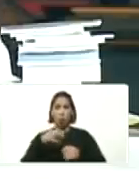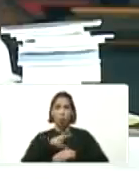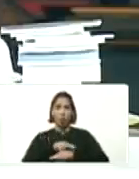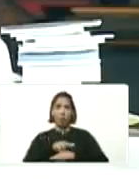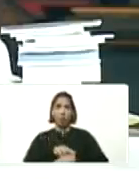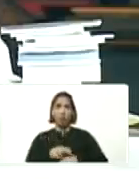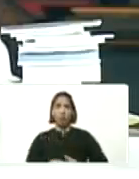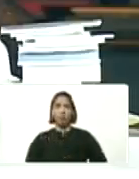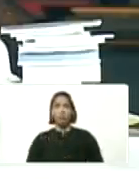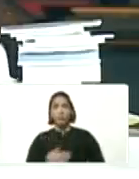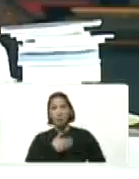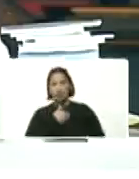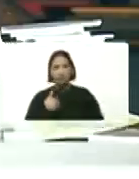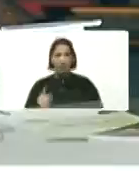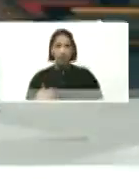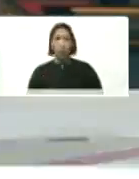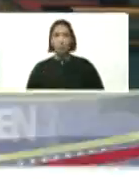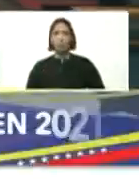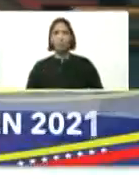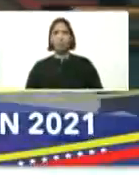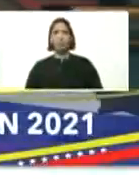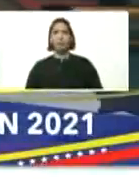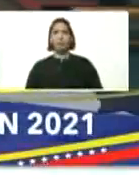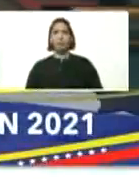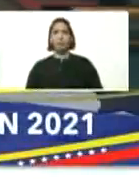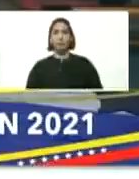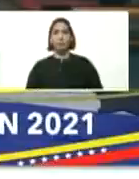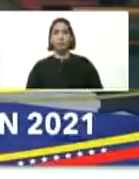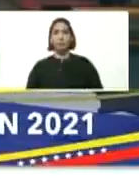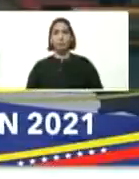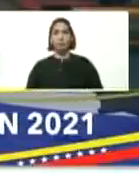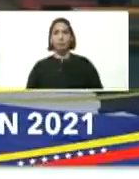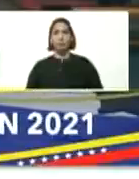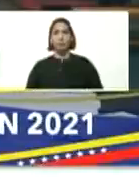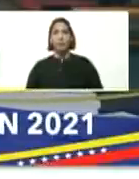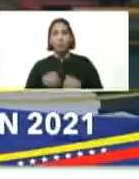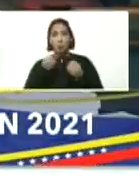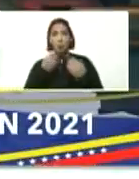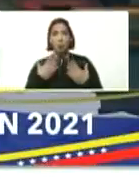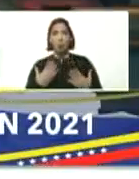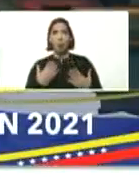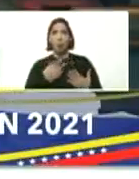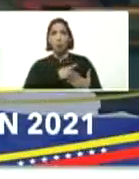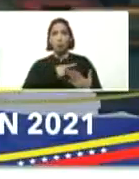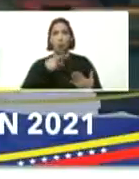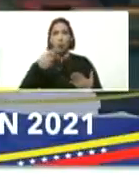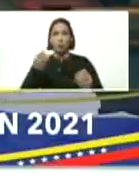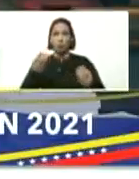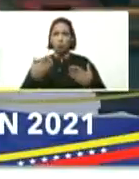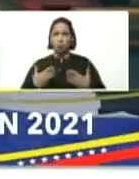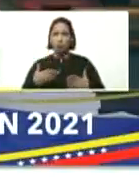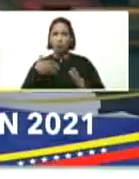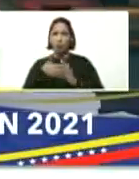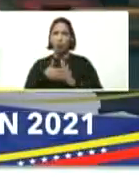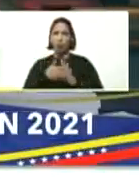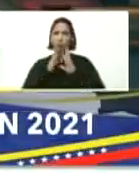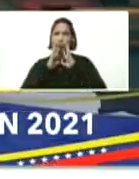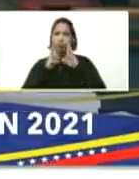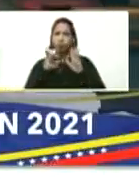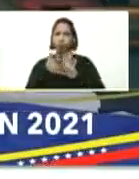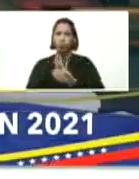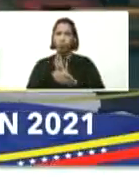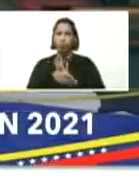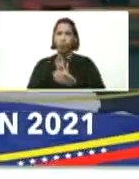Yo quisiera que Jorge, bueno, con su vena de poeta, nos diera su apreciación sobre